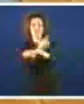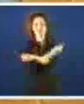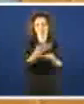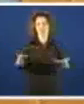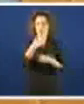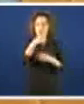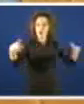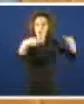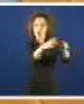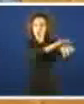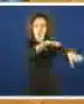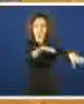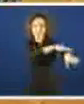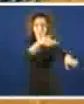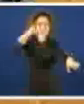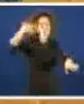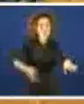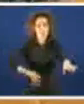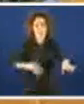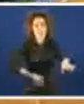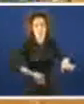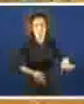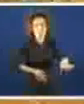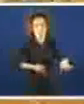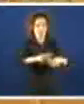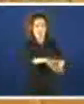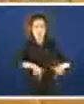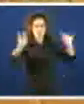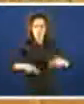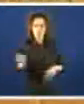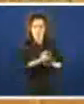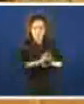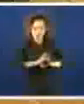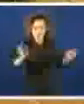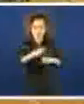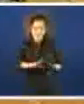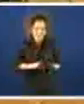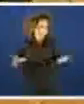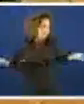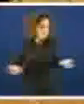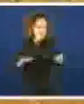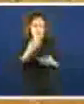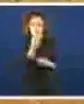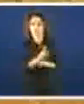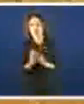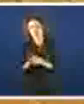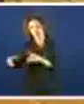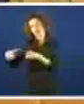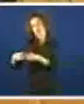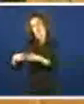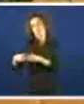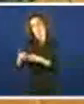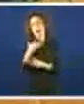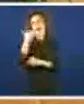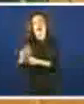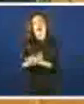o grupo mayoritario que pasa é que de un recital de como non se admite absolutamente. Xa non digo que nos desta banda alguén teña algo